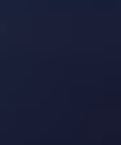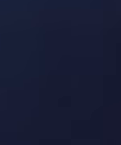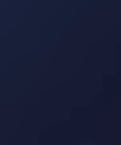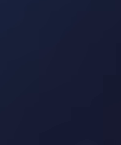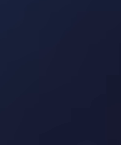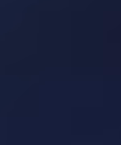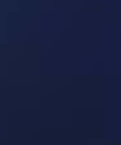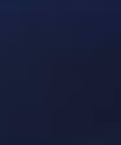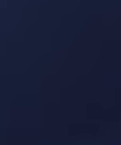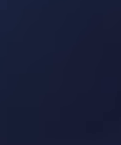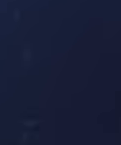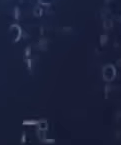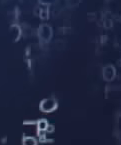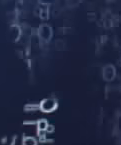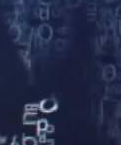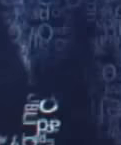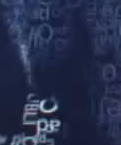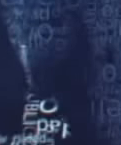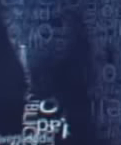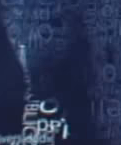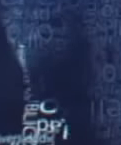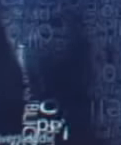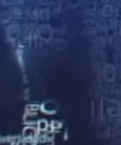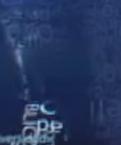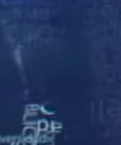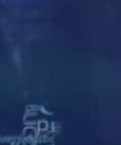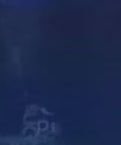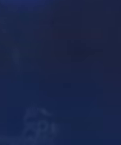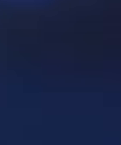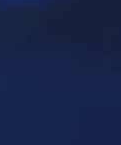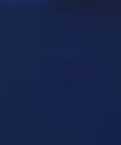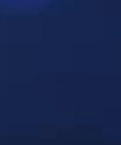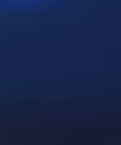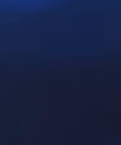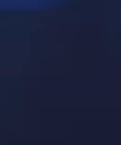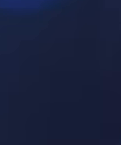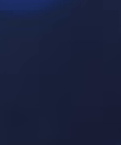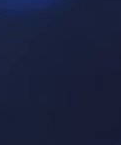construyen puentes, crean belleza,